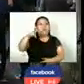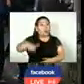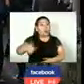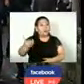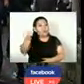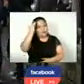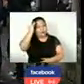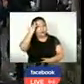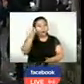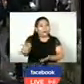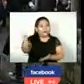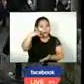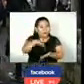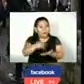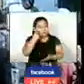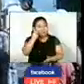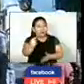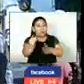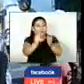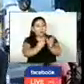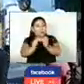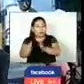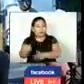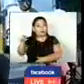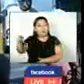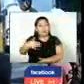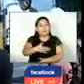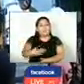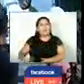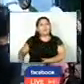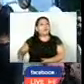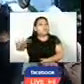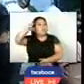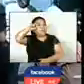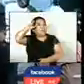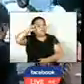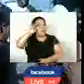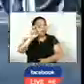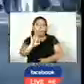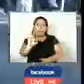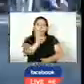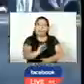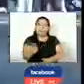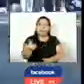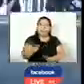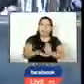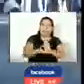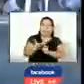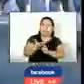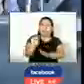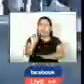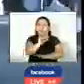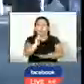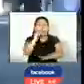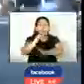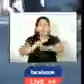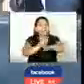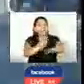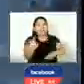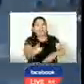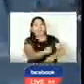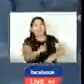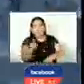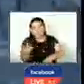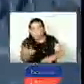reiteraron que esperarán la implementación del plan del presidente Biden para seguirle apostando al crecimiento económico y así evitar que los salvadoreños